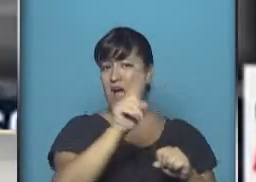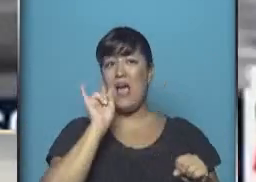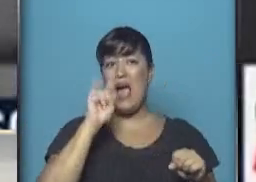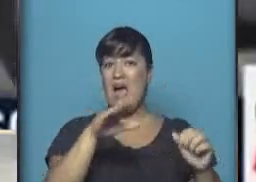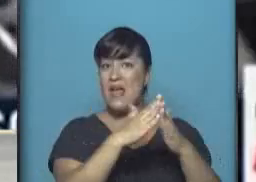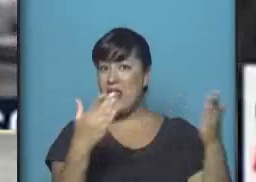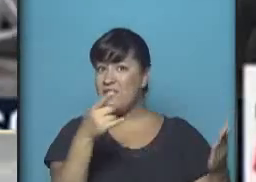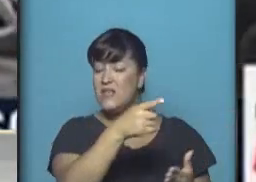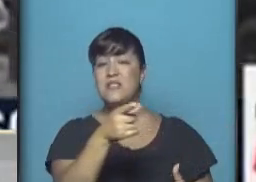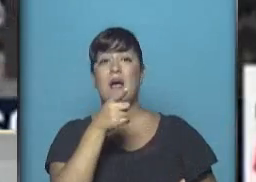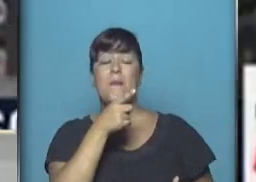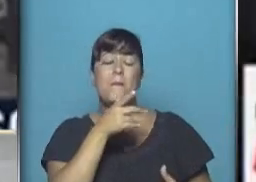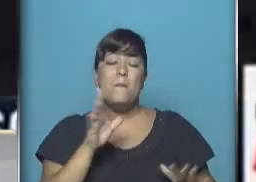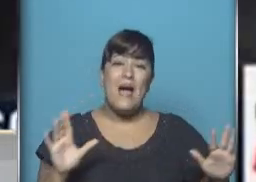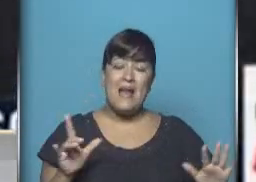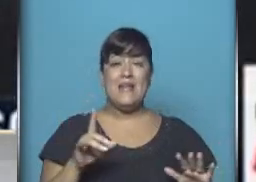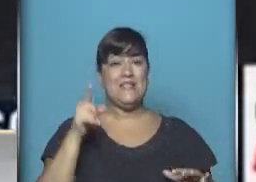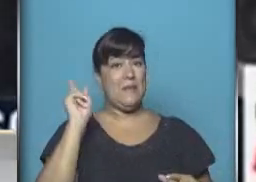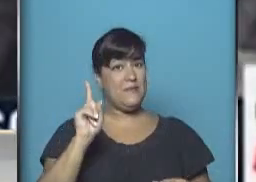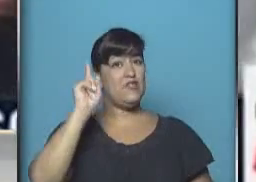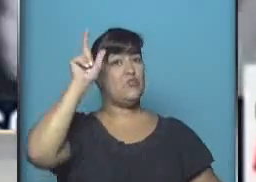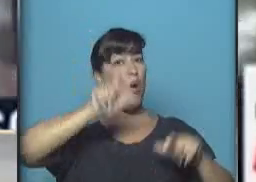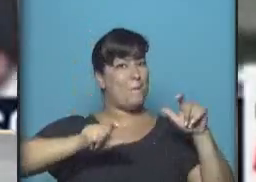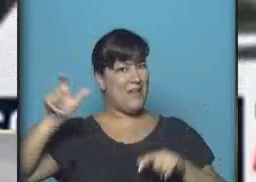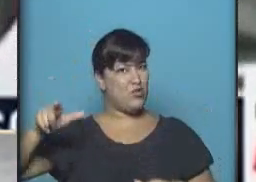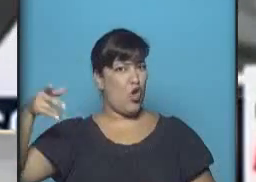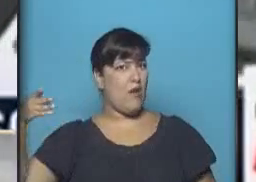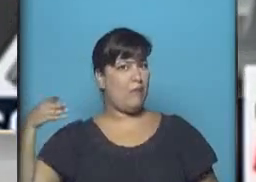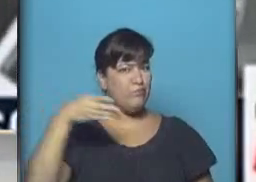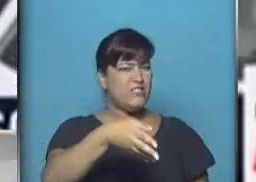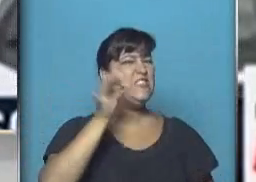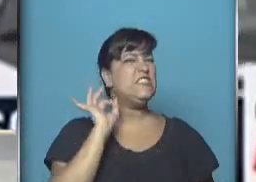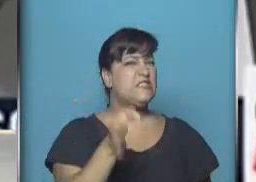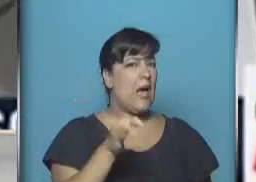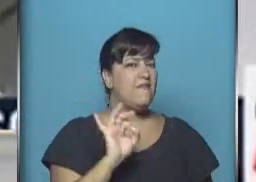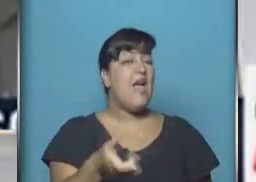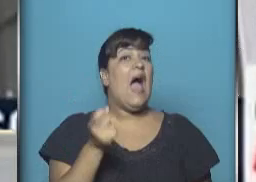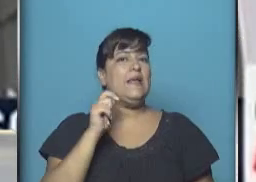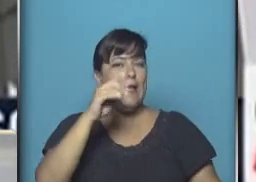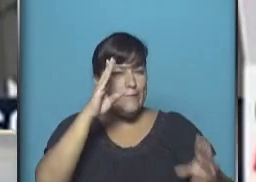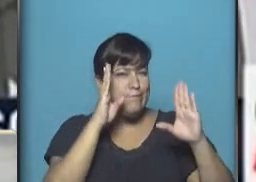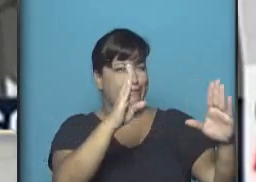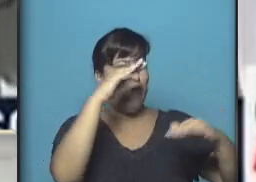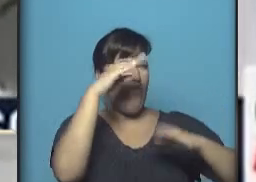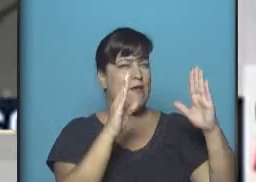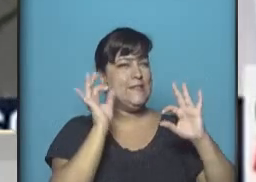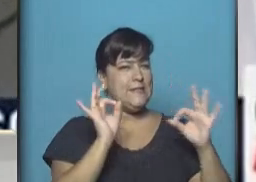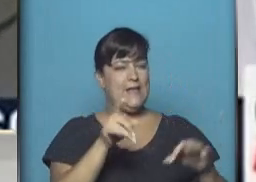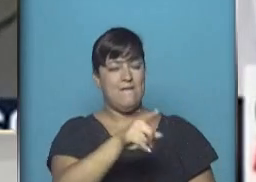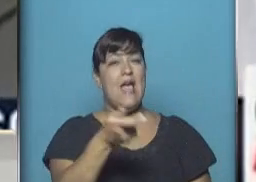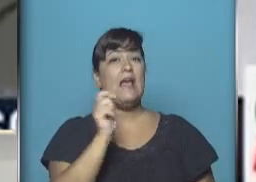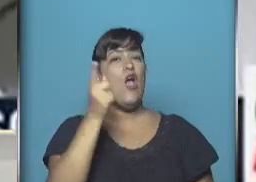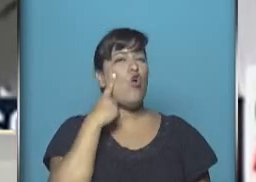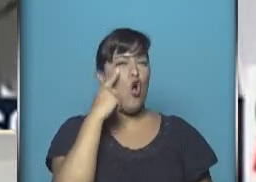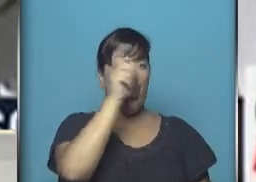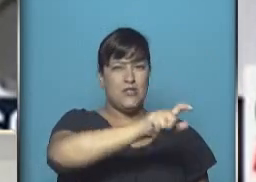que los que entraron a matar, pues sabían efectivamente a quién se dirigían, conocían bien a las